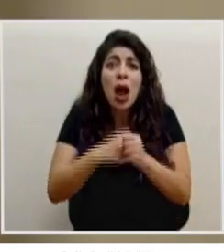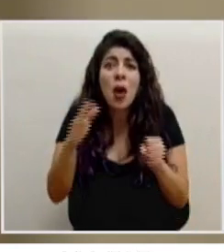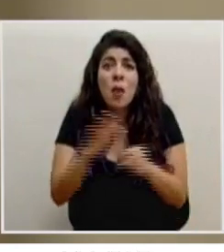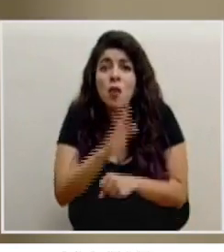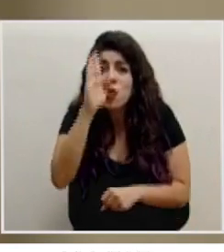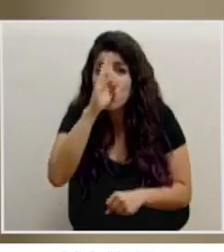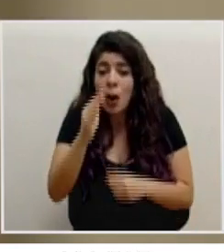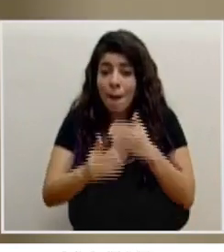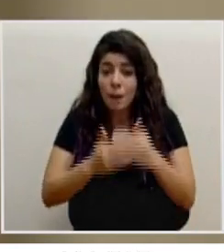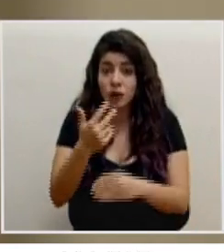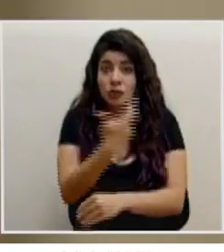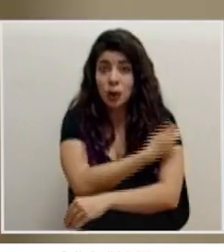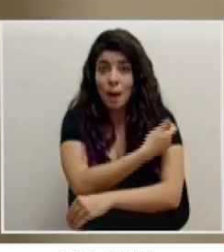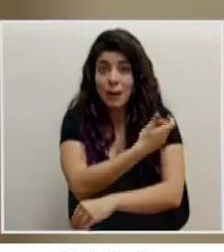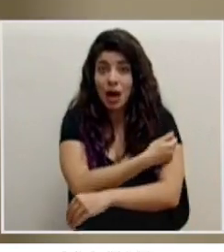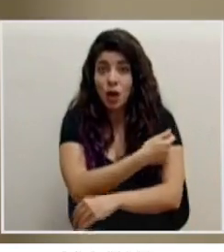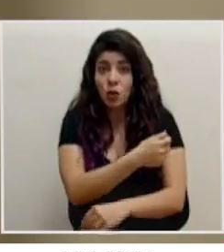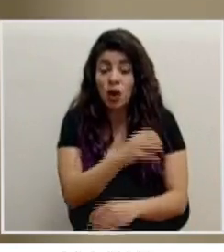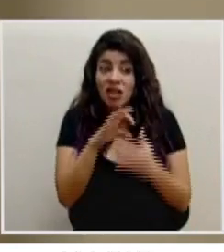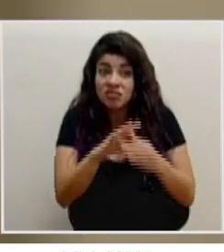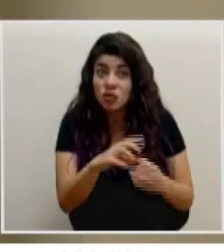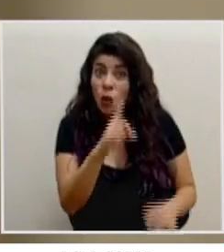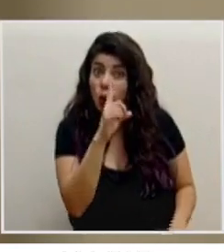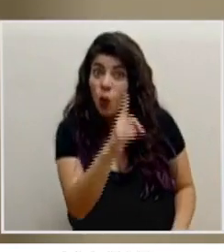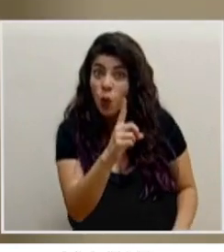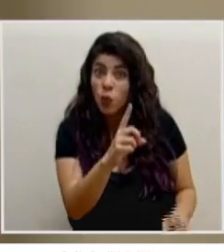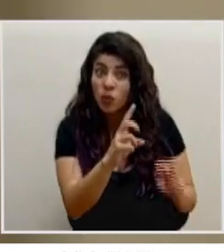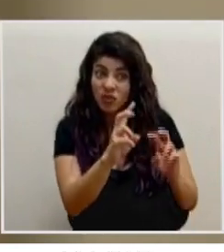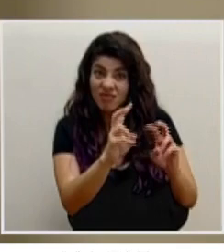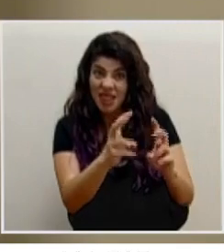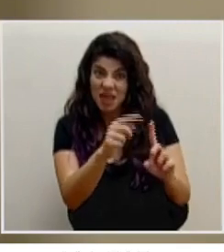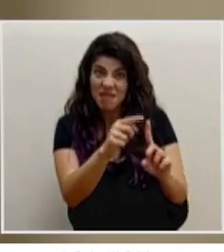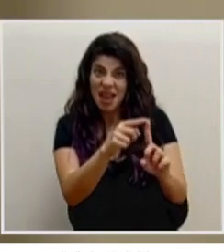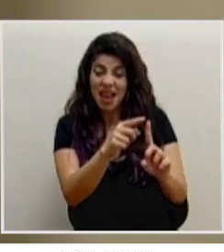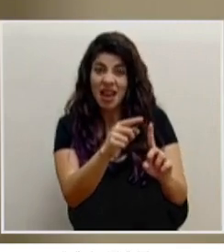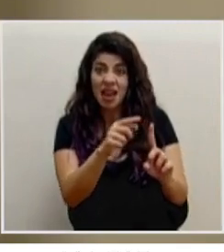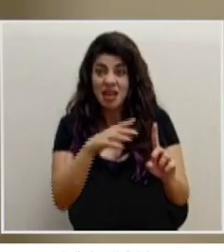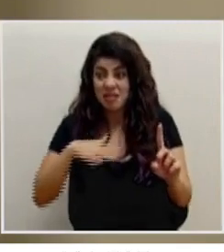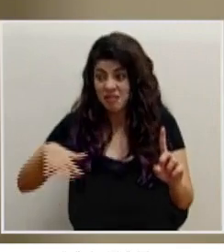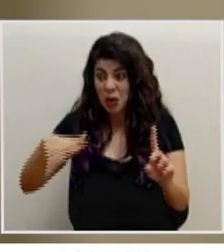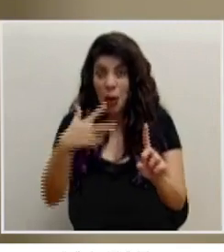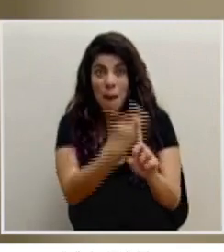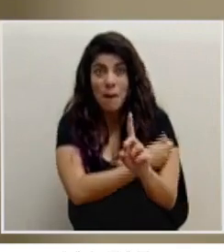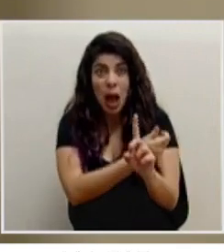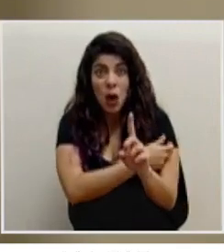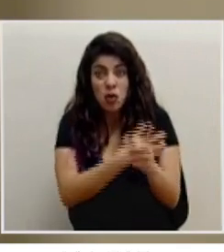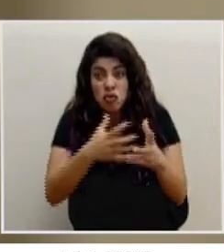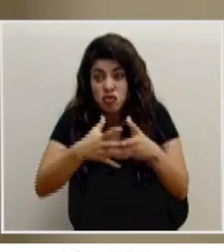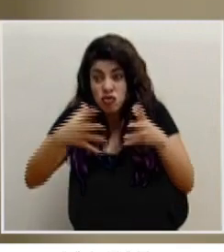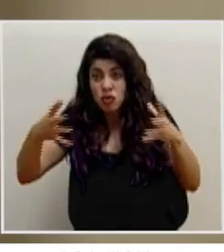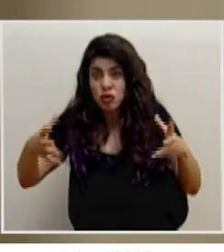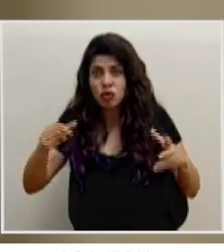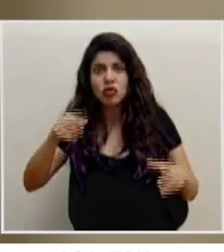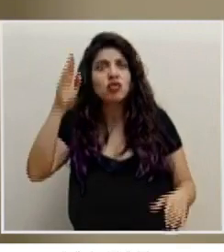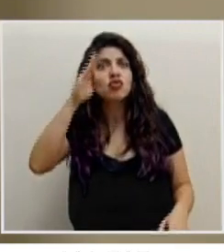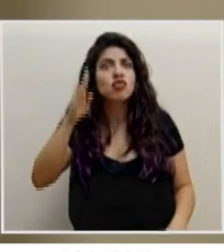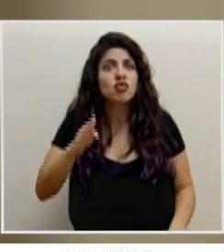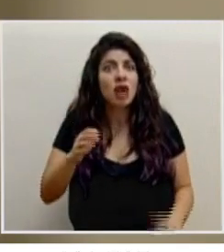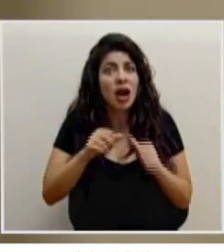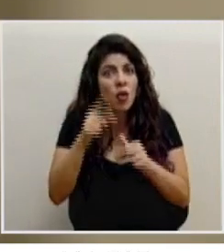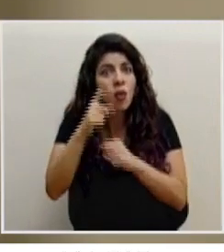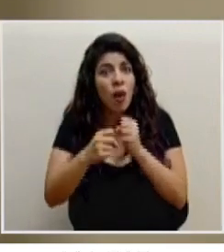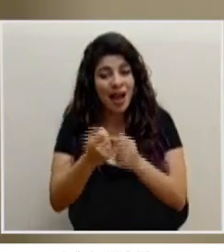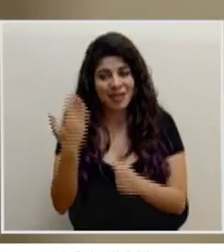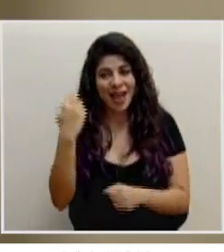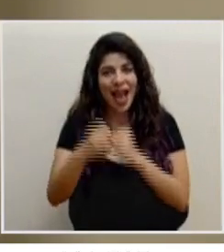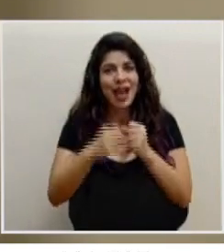una vacunación para una sola entidad, así de forma, ¿verdad?, ya importante, en cantidades como la estamos manejando durante todo el año. Eso lo